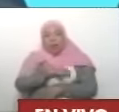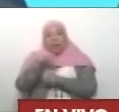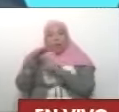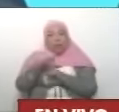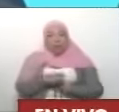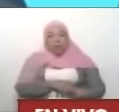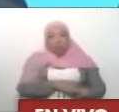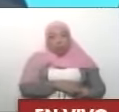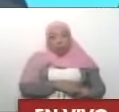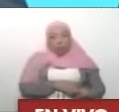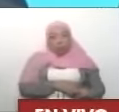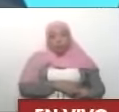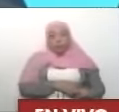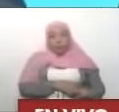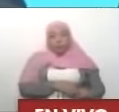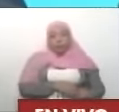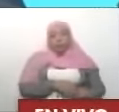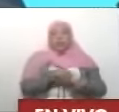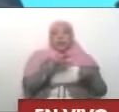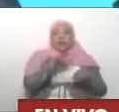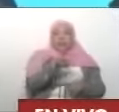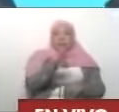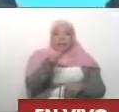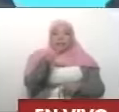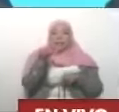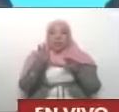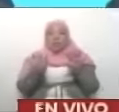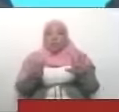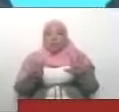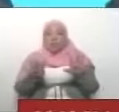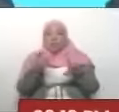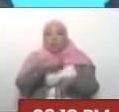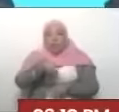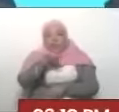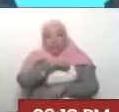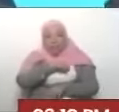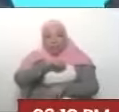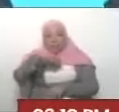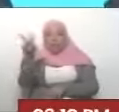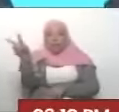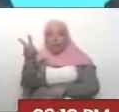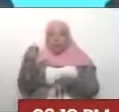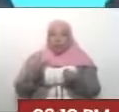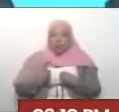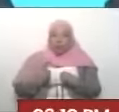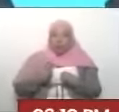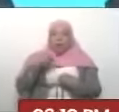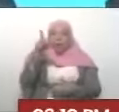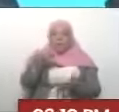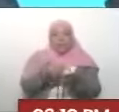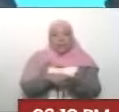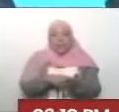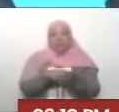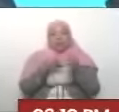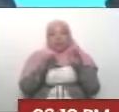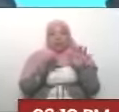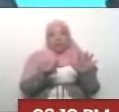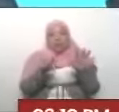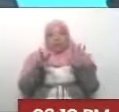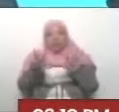si nosotros sumamos 319 años de colonialismo más los 168 años de la